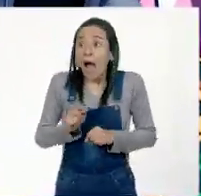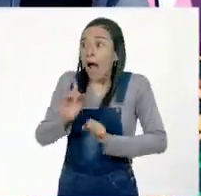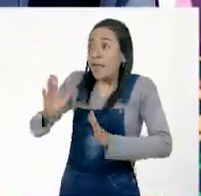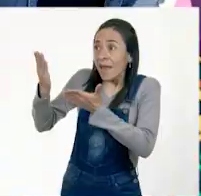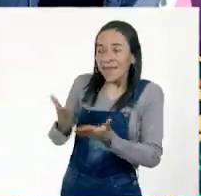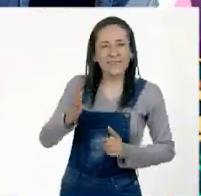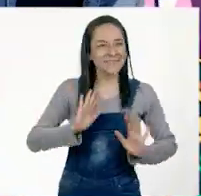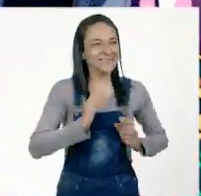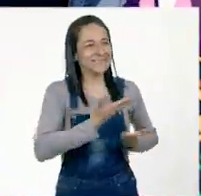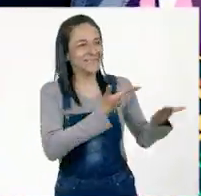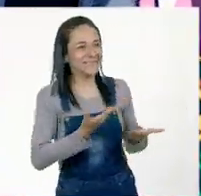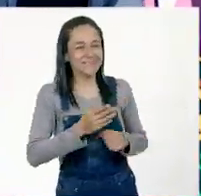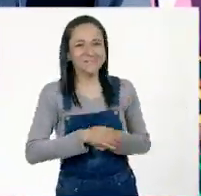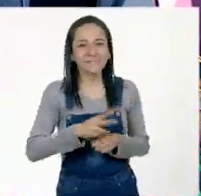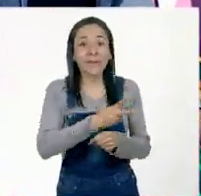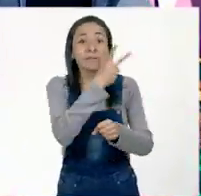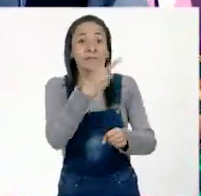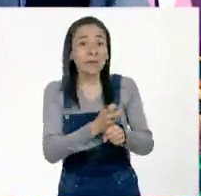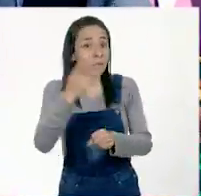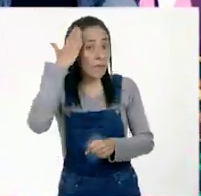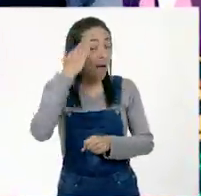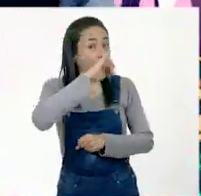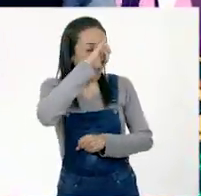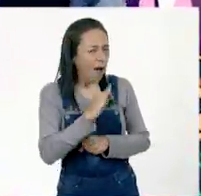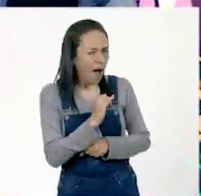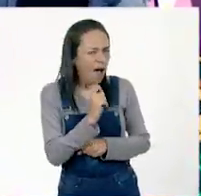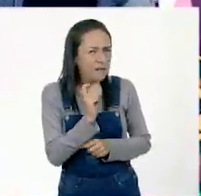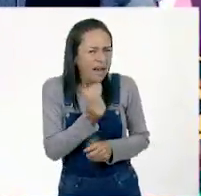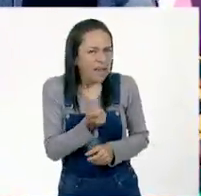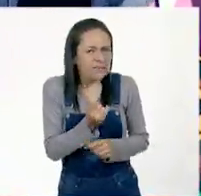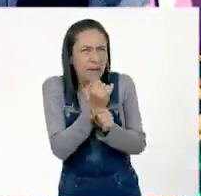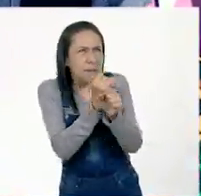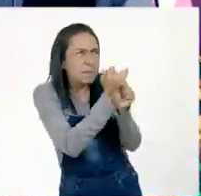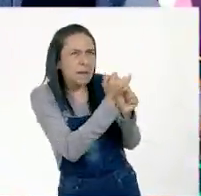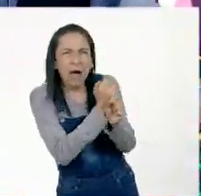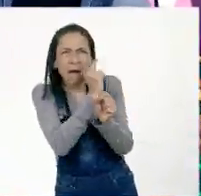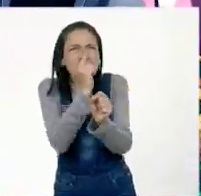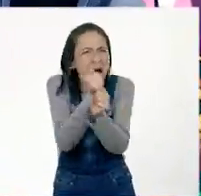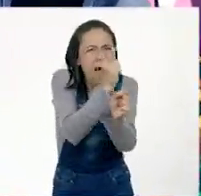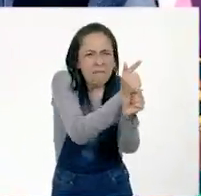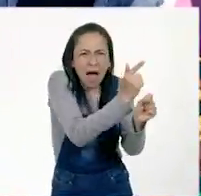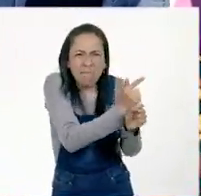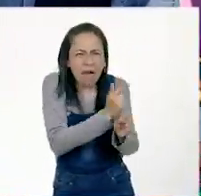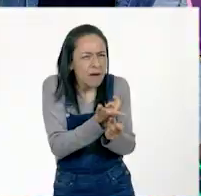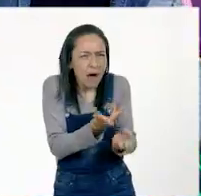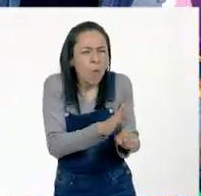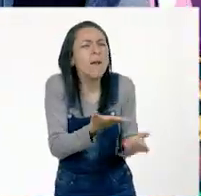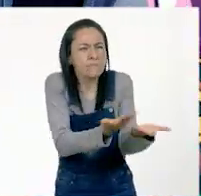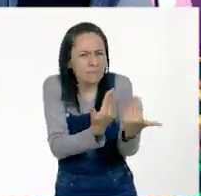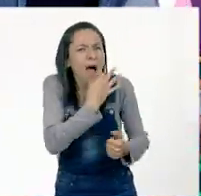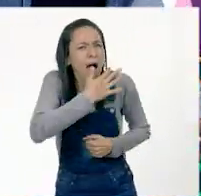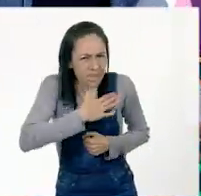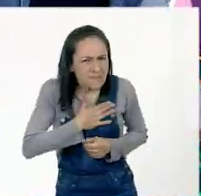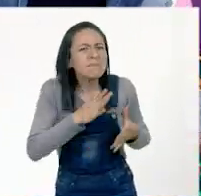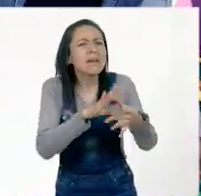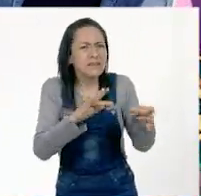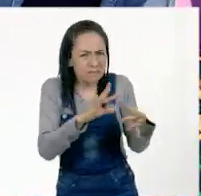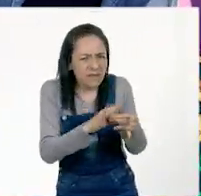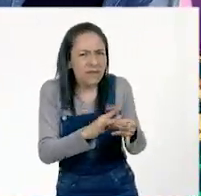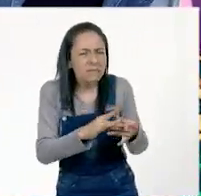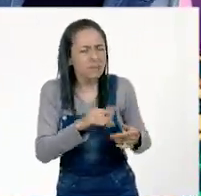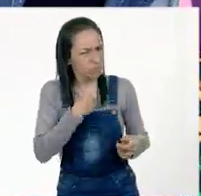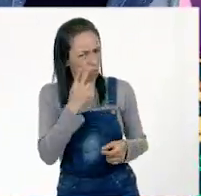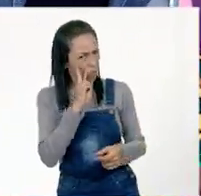Angélica? ¿Qué descubrimos? ¡Avísame! ¡Dame el reporte! ¿Cómo va todo? Vi que tenías